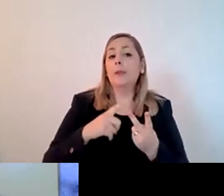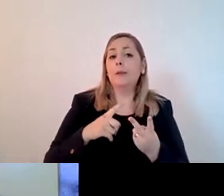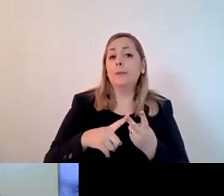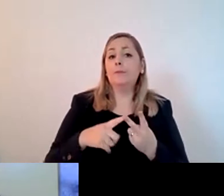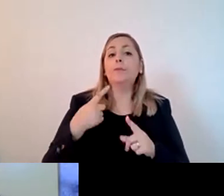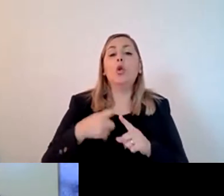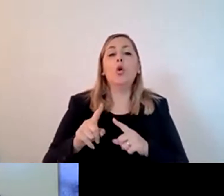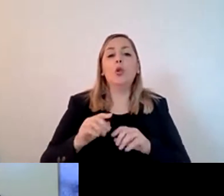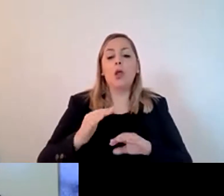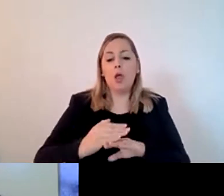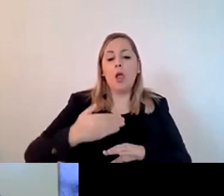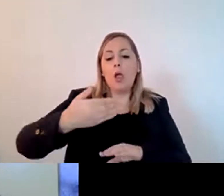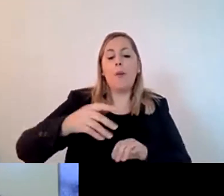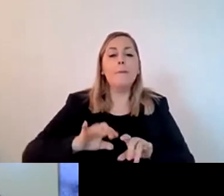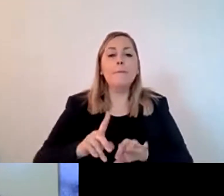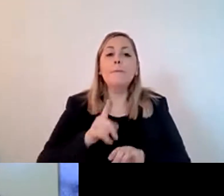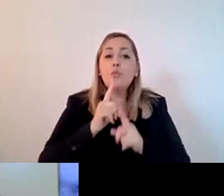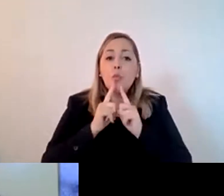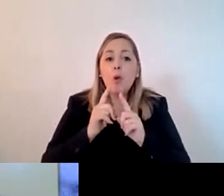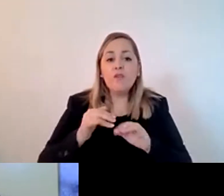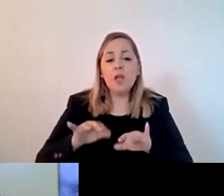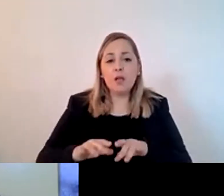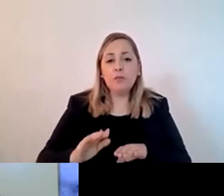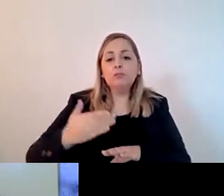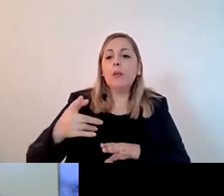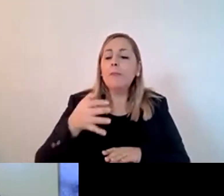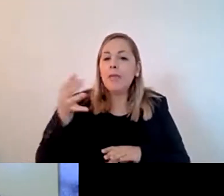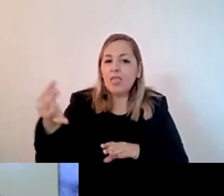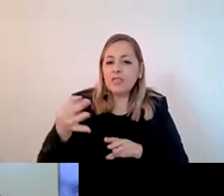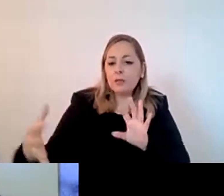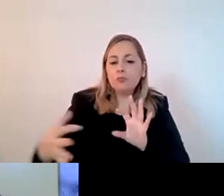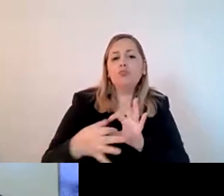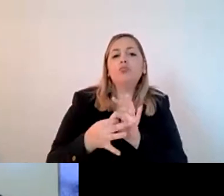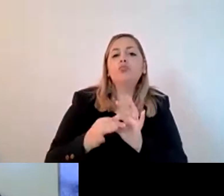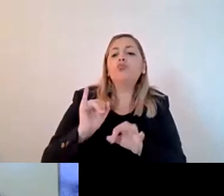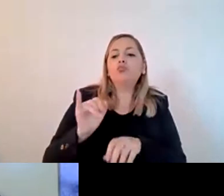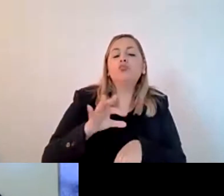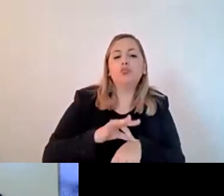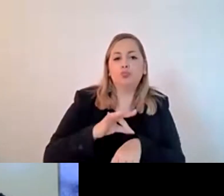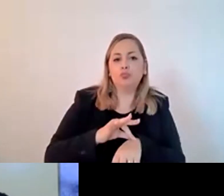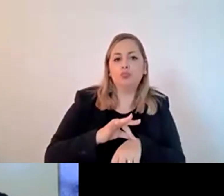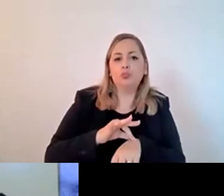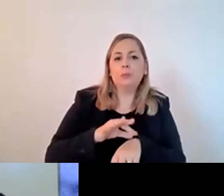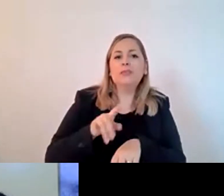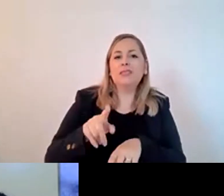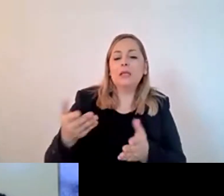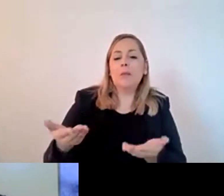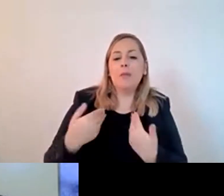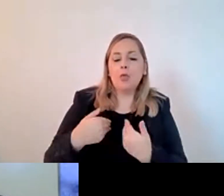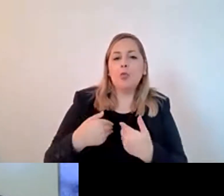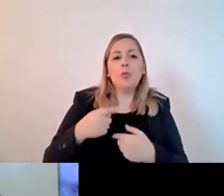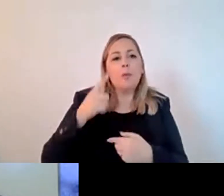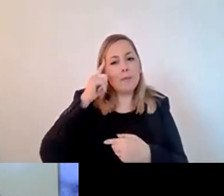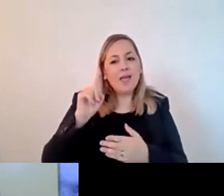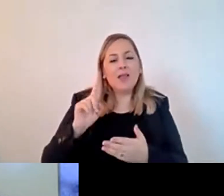prueba computarizada que me dice si encaja o no encaja el perfil clínico. Y esa me ha servido para descartar en